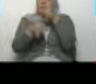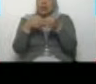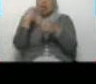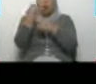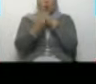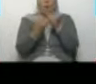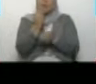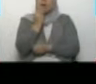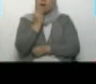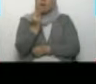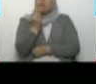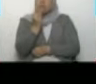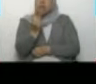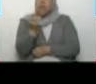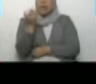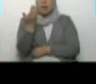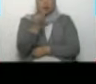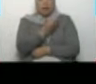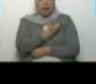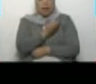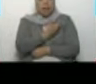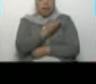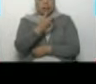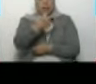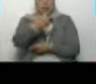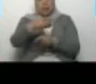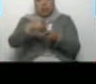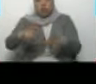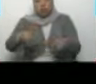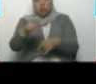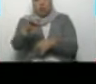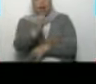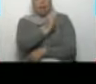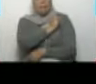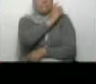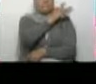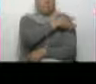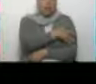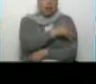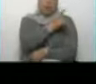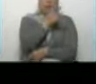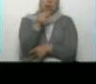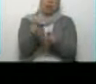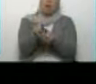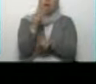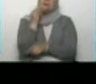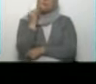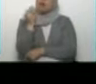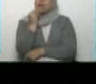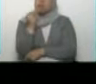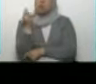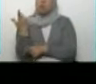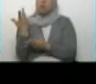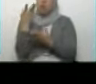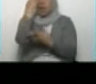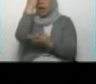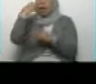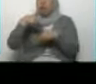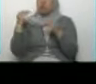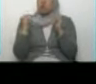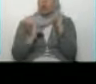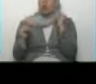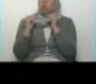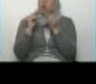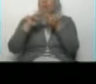Israel en 1967, y la creación de dos Estados que puedan reconciliarse